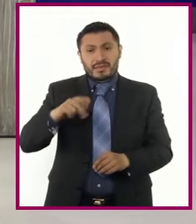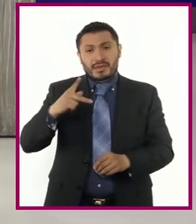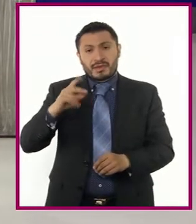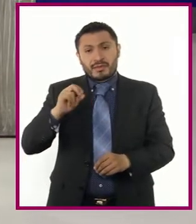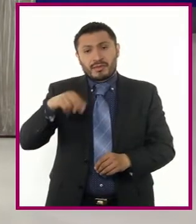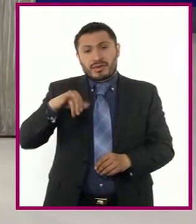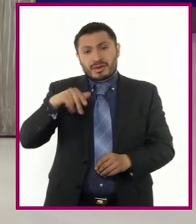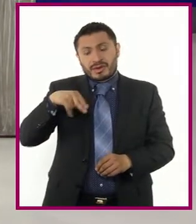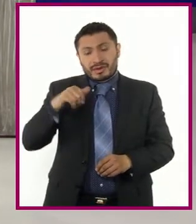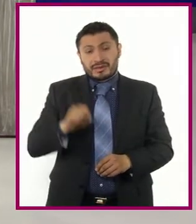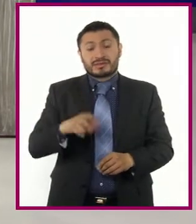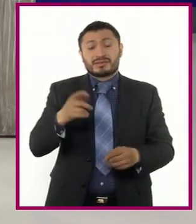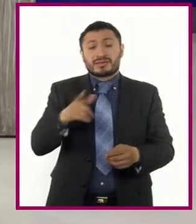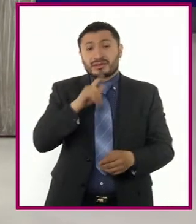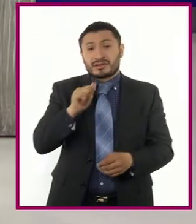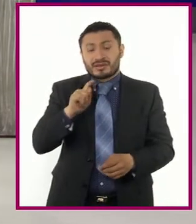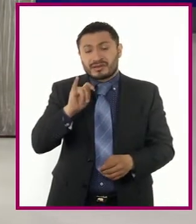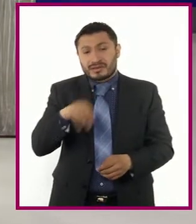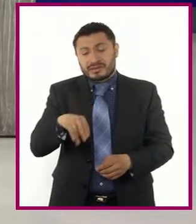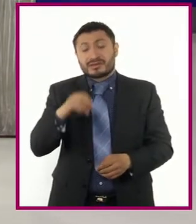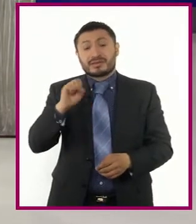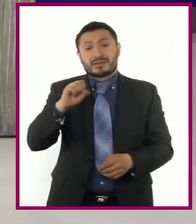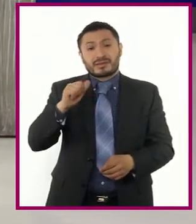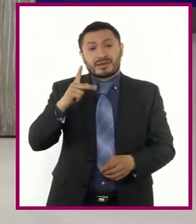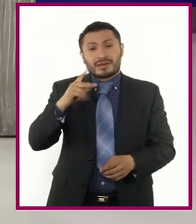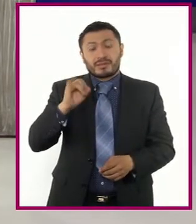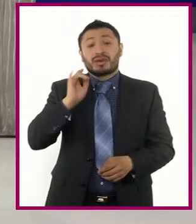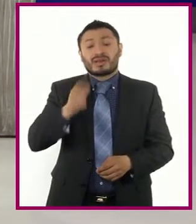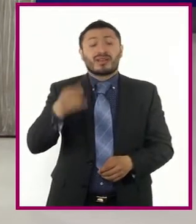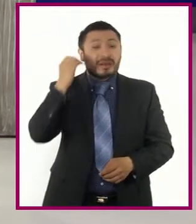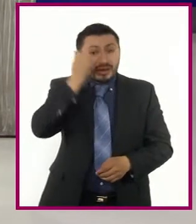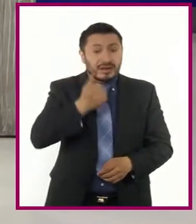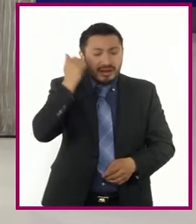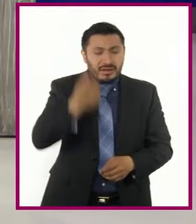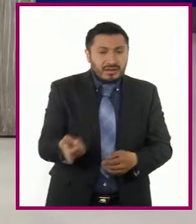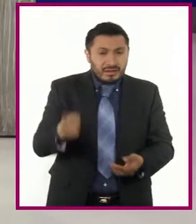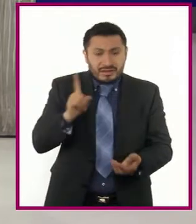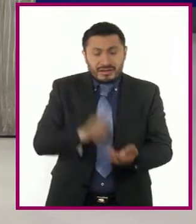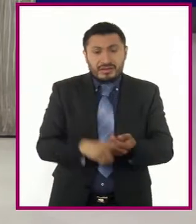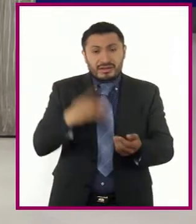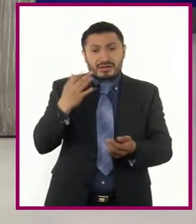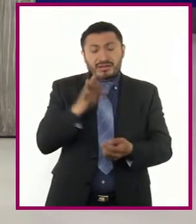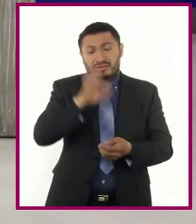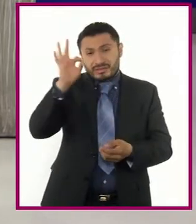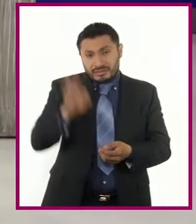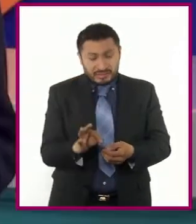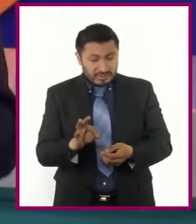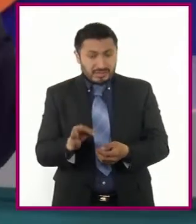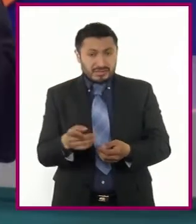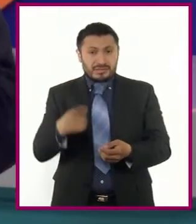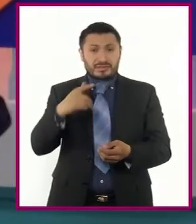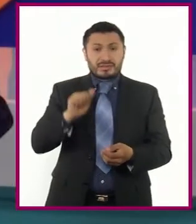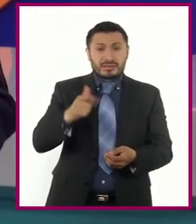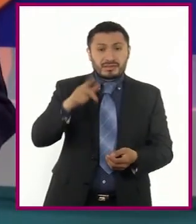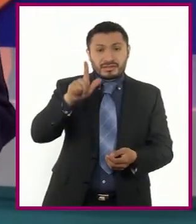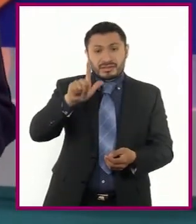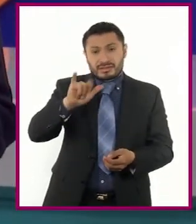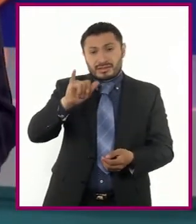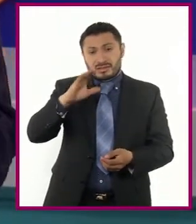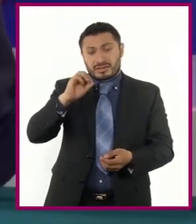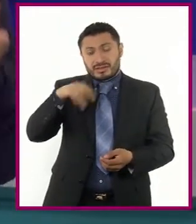latín sapo, que significa jabón, son sustancias conformadas en 50% de su composición por agliconas y el